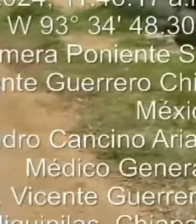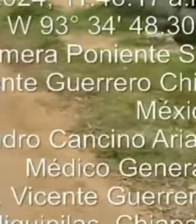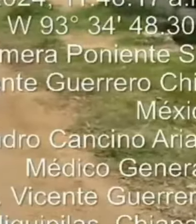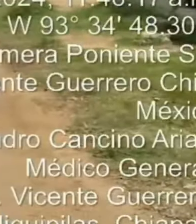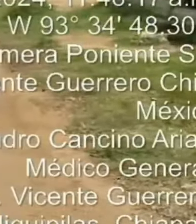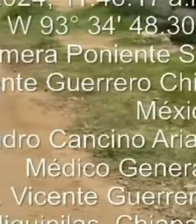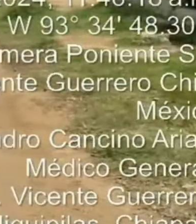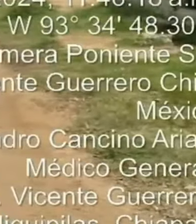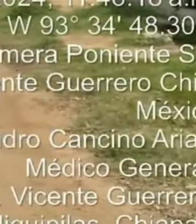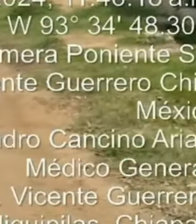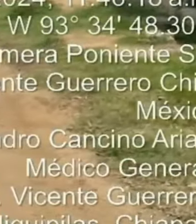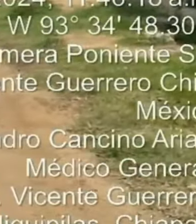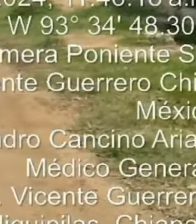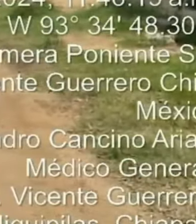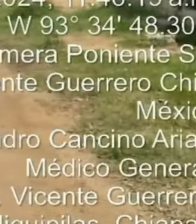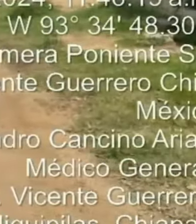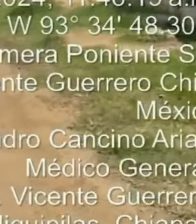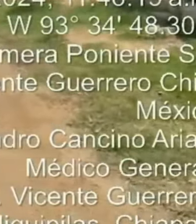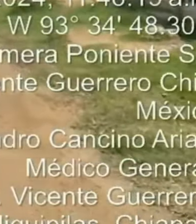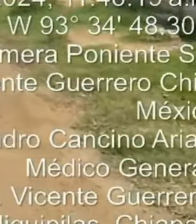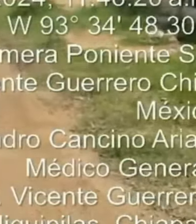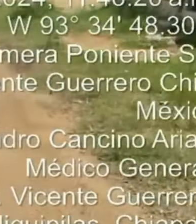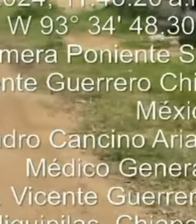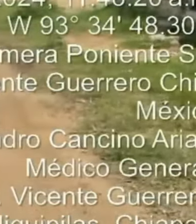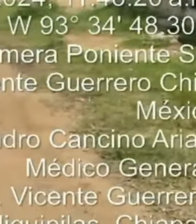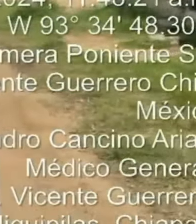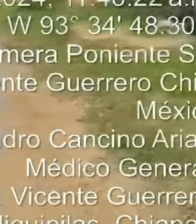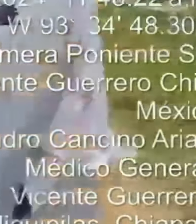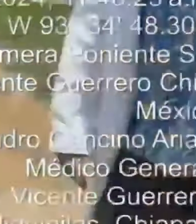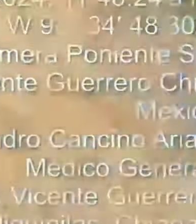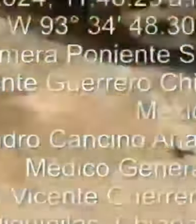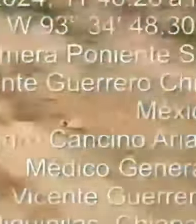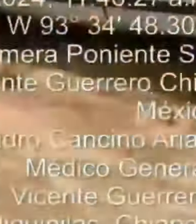en el municipio de Jiquipilas, en el estado de Chiapas.